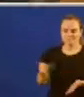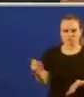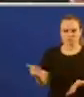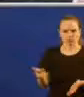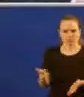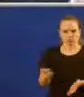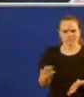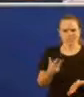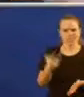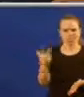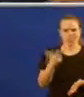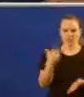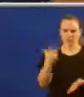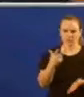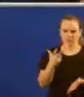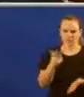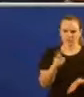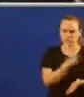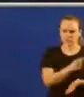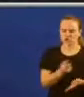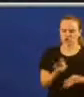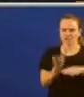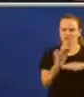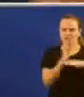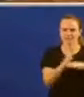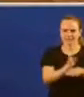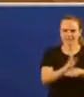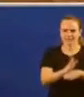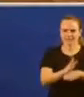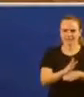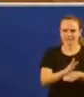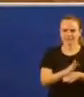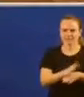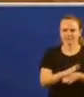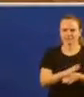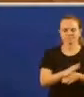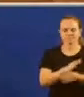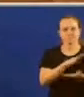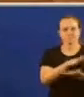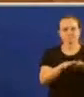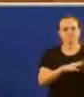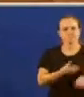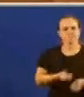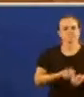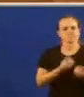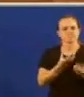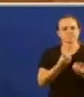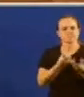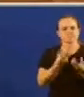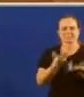representantes podamos falar en liberdade sin os insultos que temos por detrás, en fin.